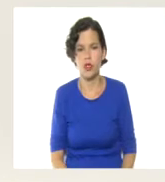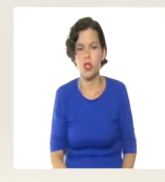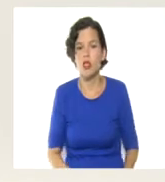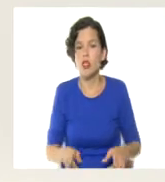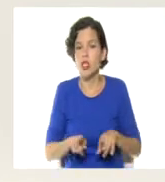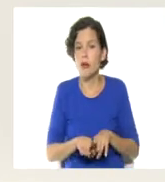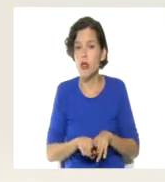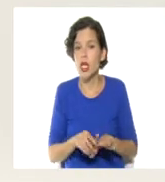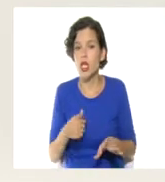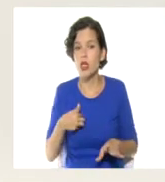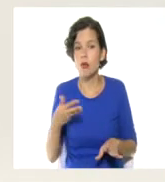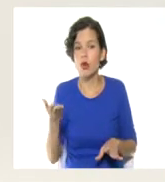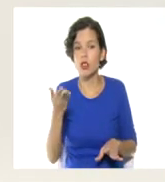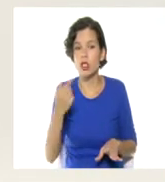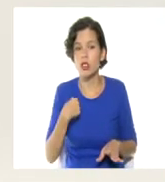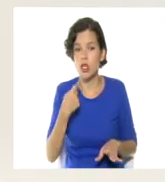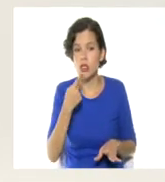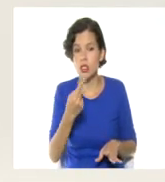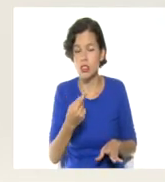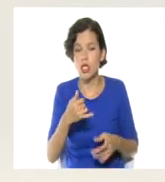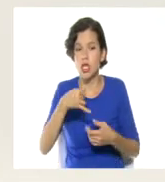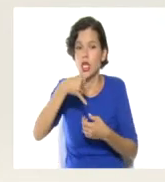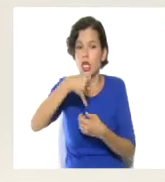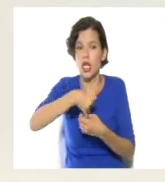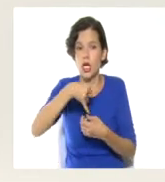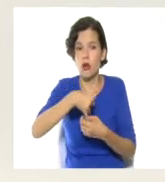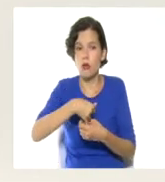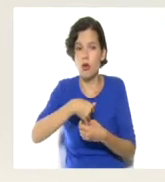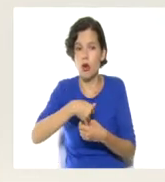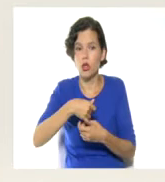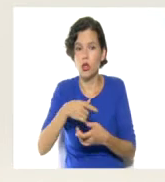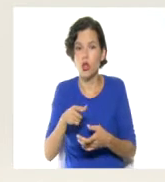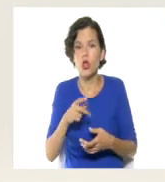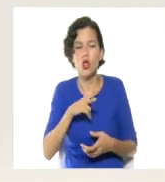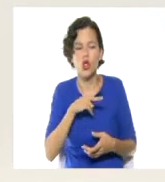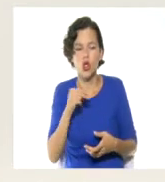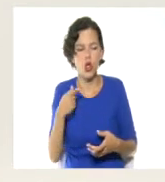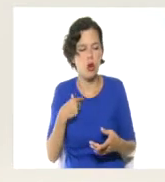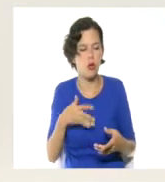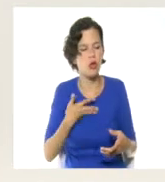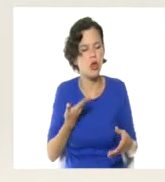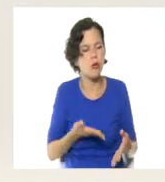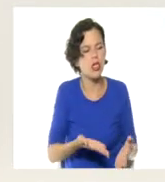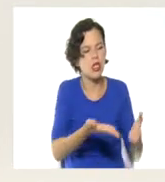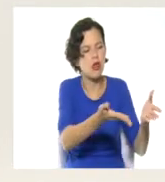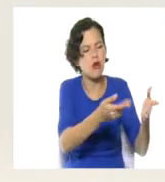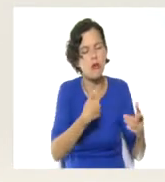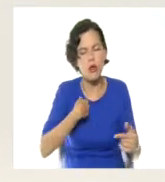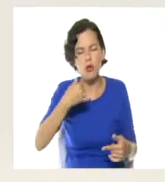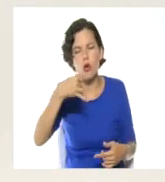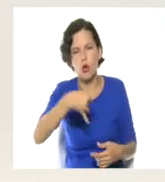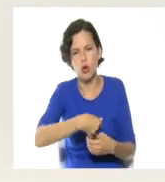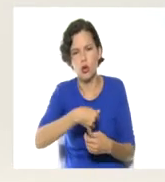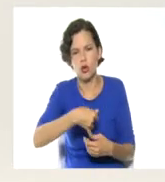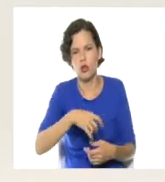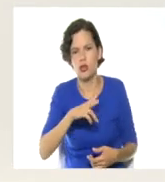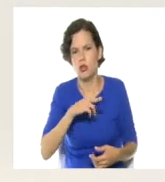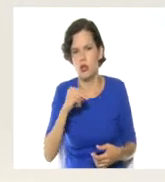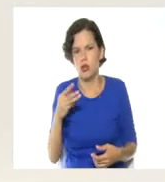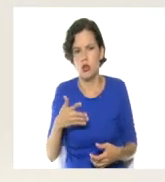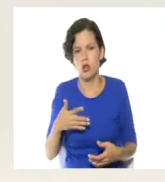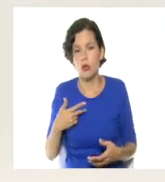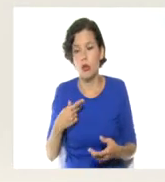Además, es importante destacar que el voto es intransferible, que quiere decir que no